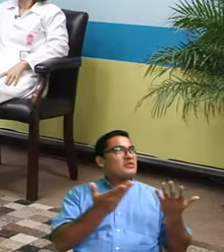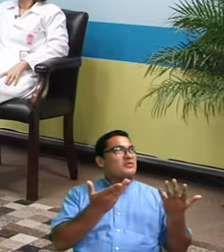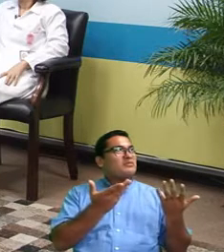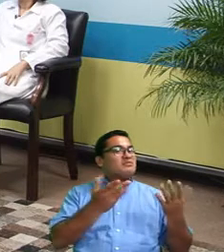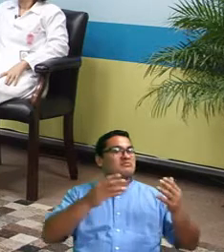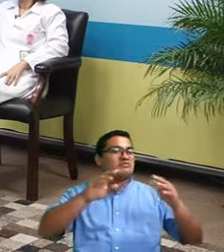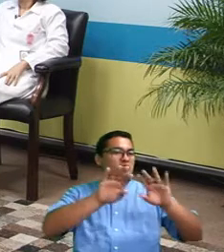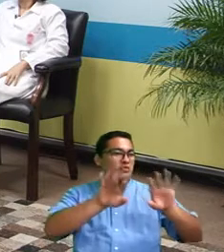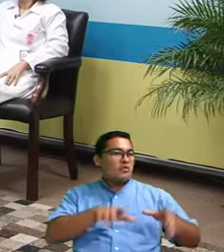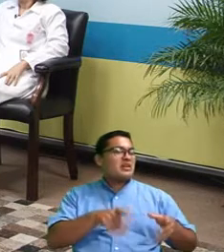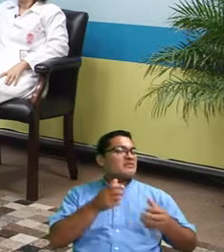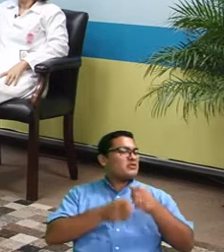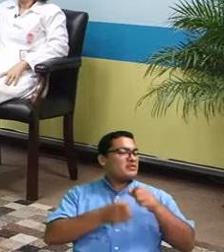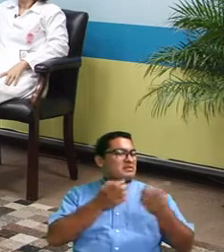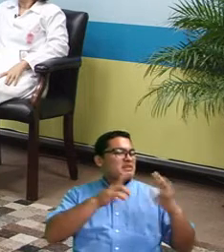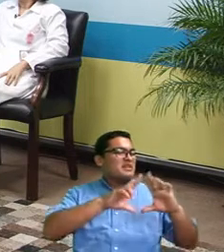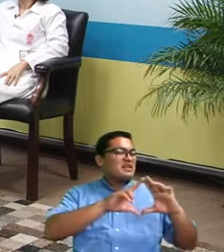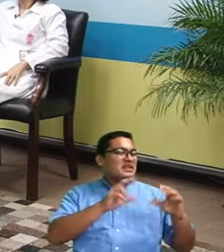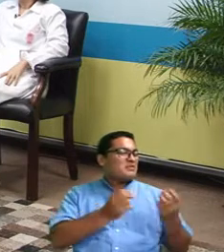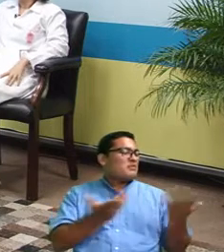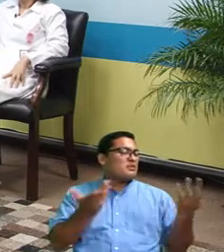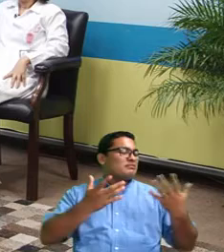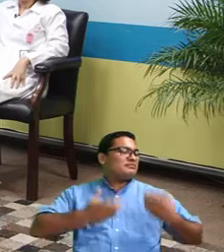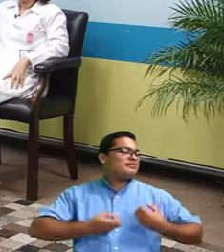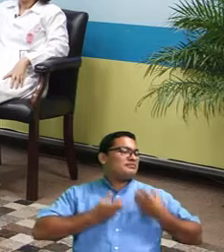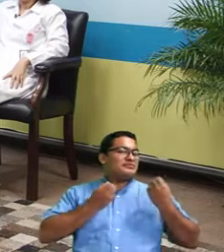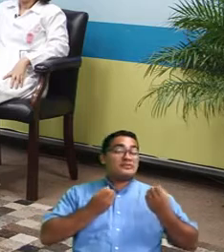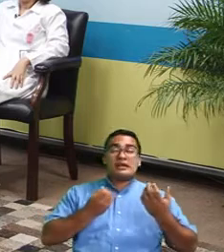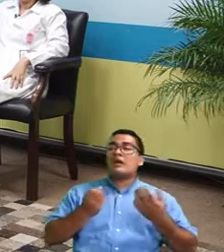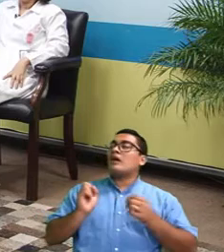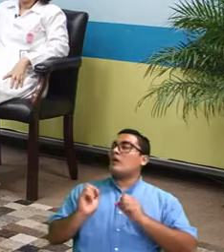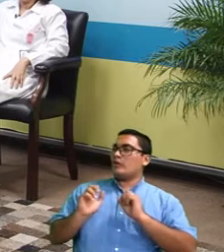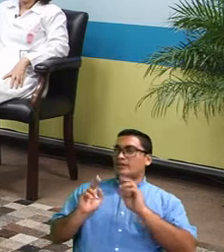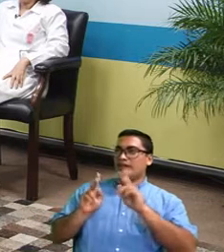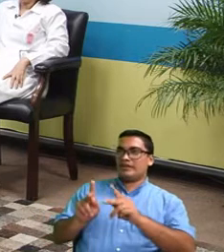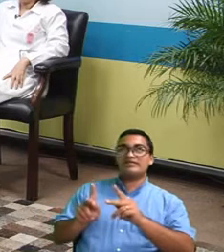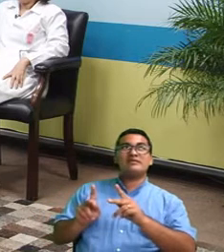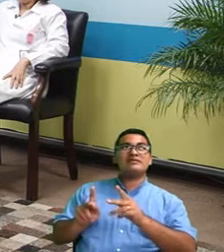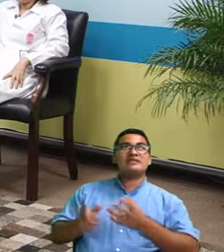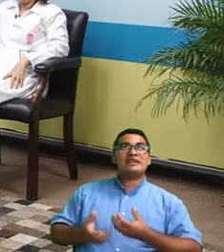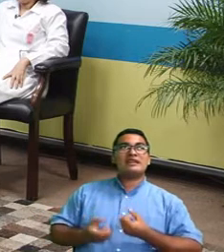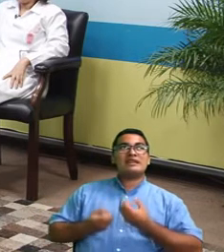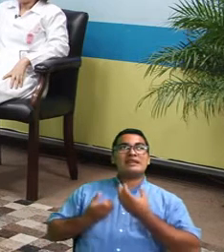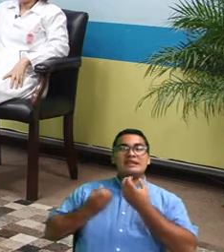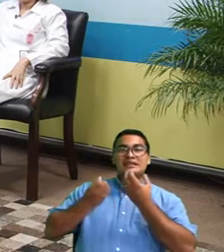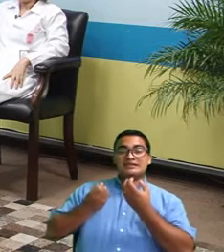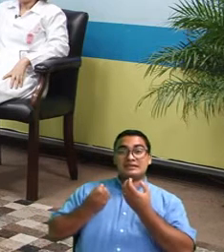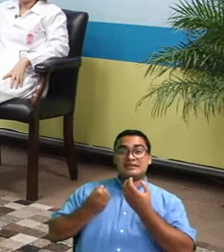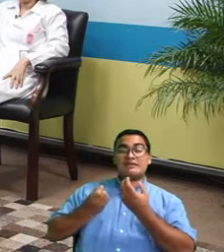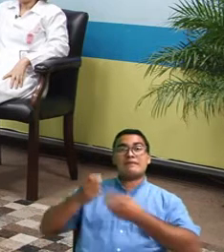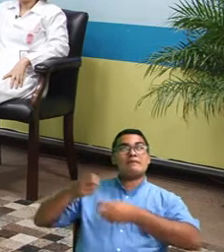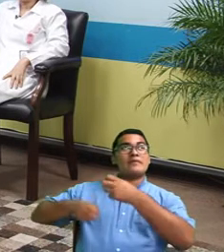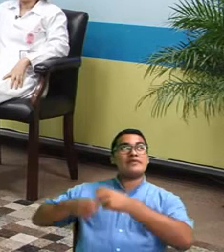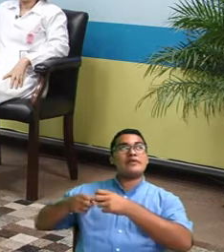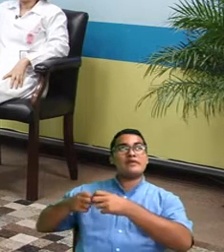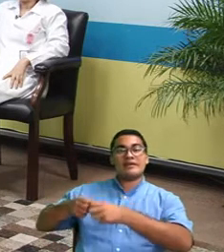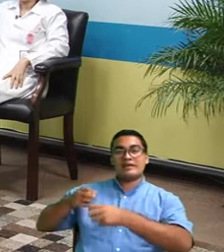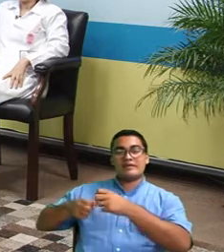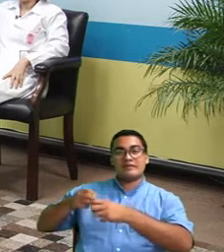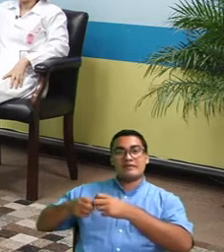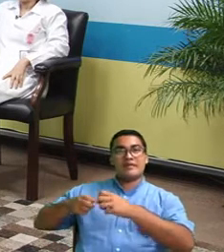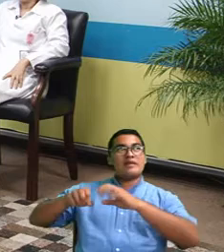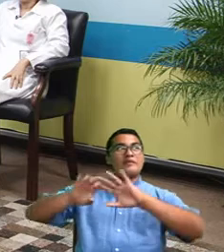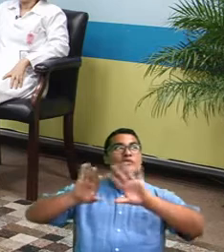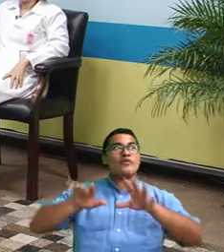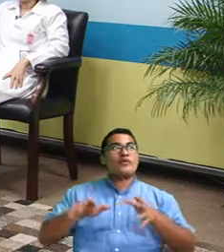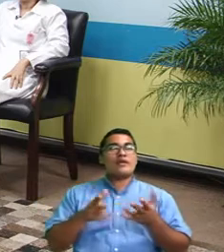féminas en Nicaragua? Esos tumores. De los cánceres ginecológicos, ¿verdad?, que afectan a la mujer, son los que atendemos